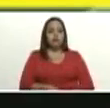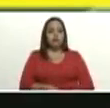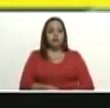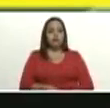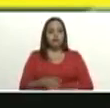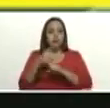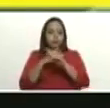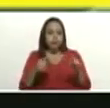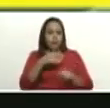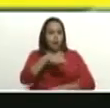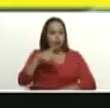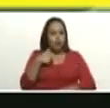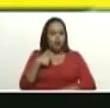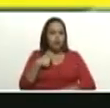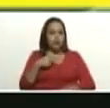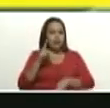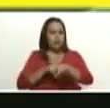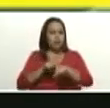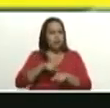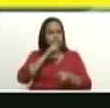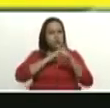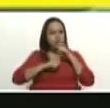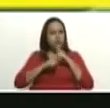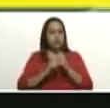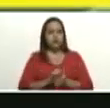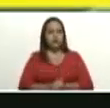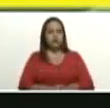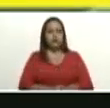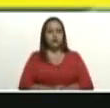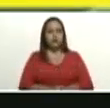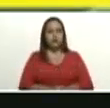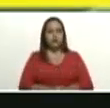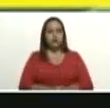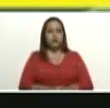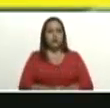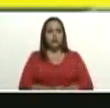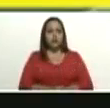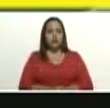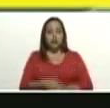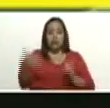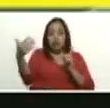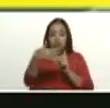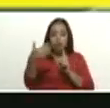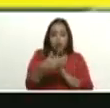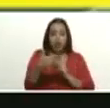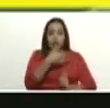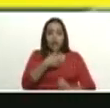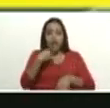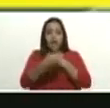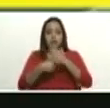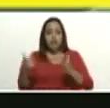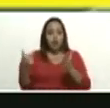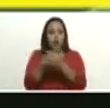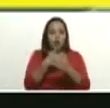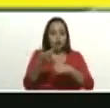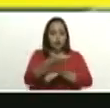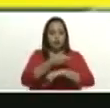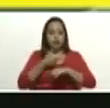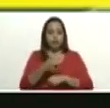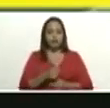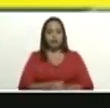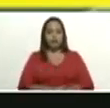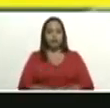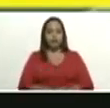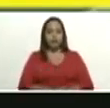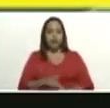Pero nosotros en medio del acecho, en medio de los acosos, de los intentos de golpes de Estado,